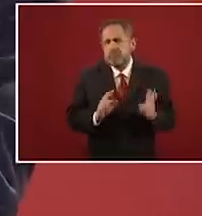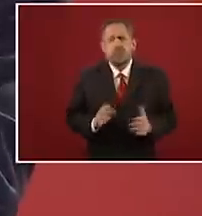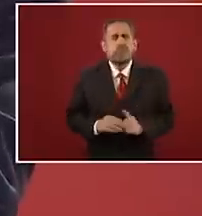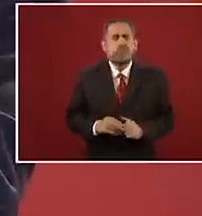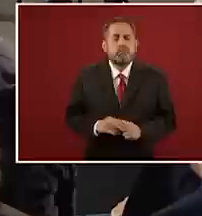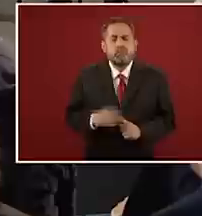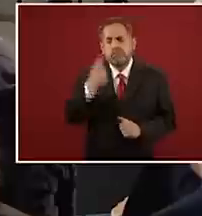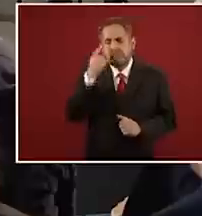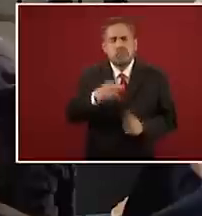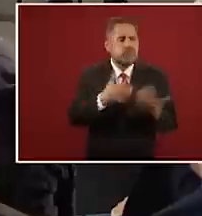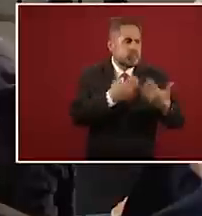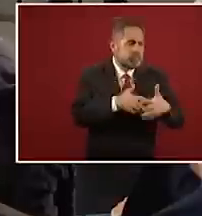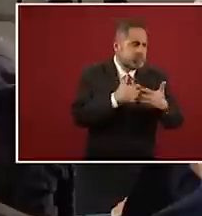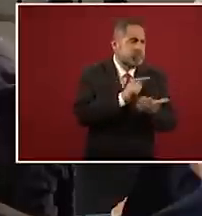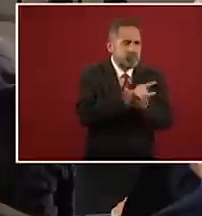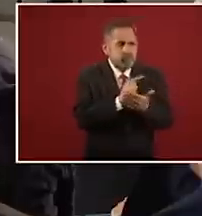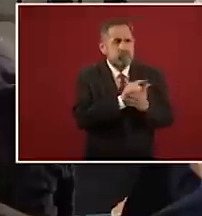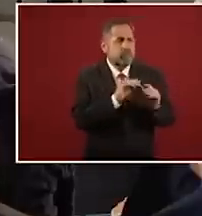para